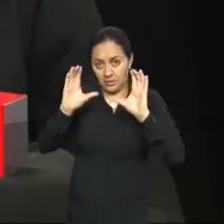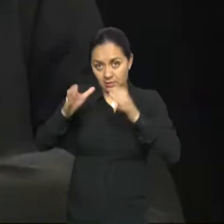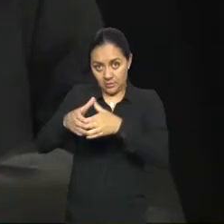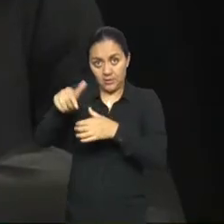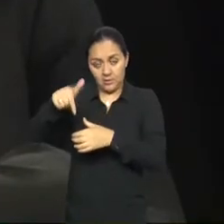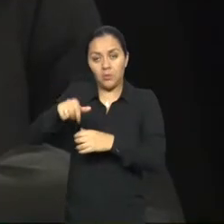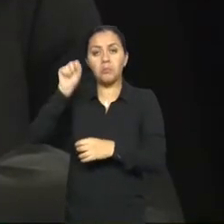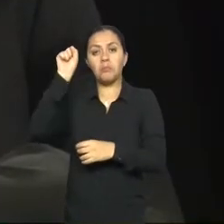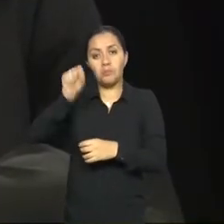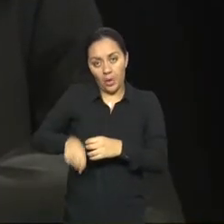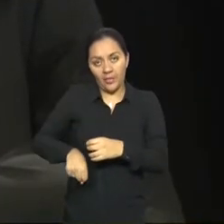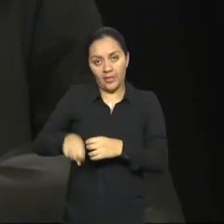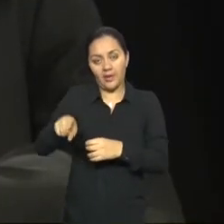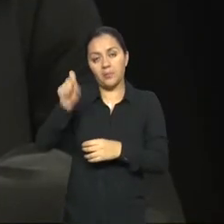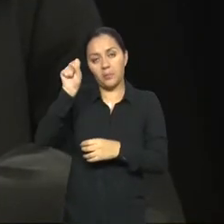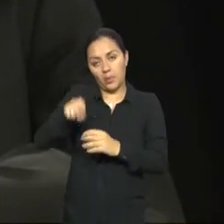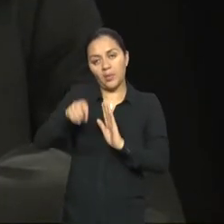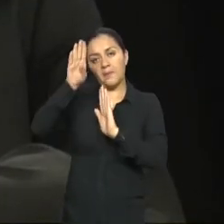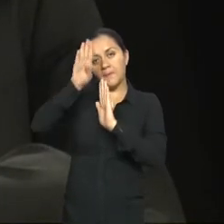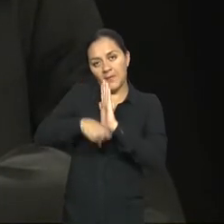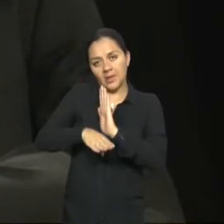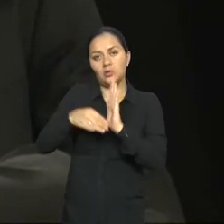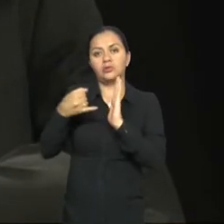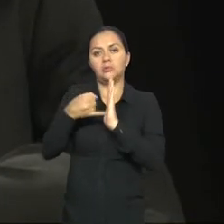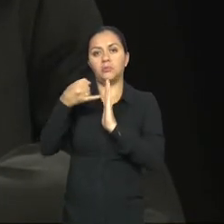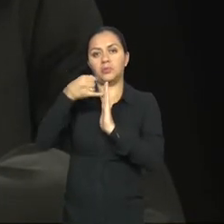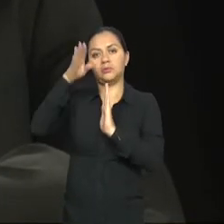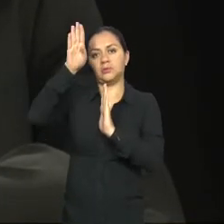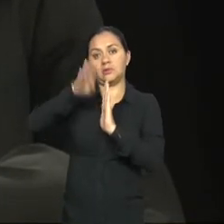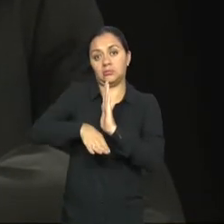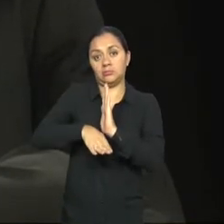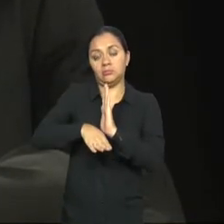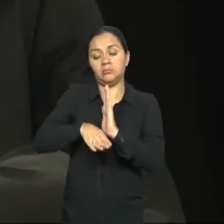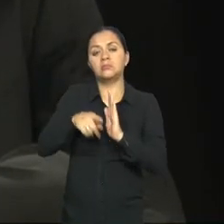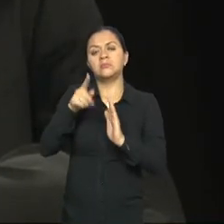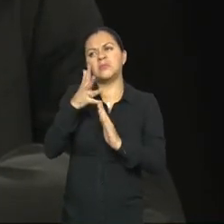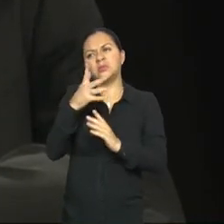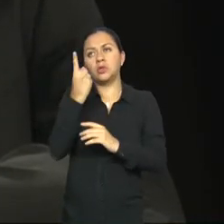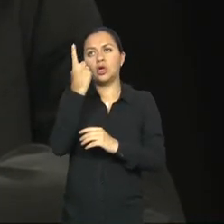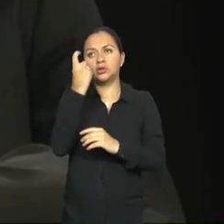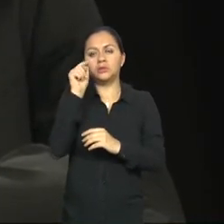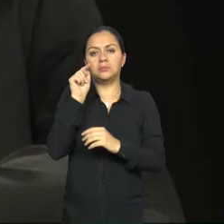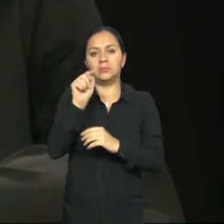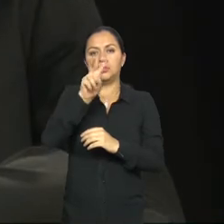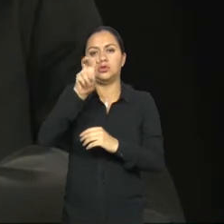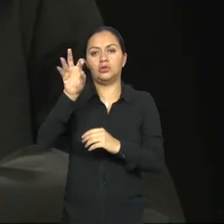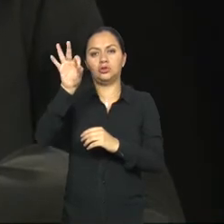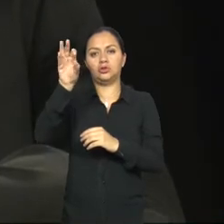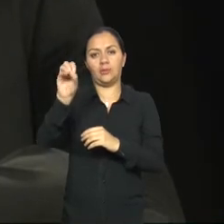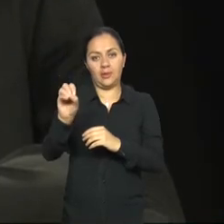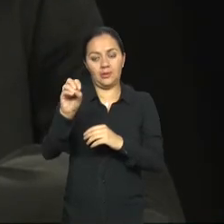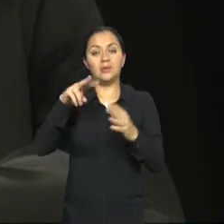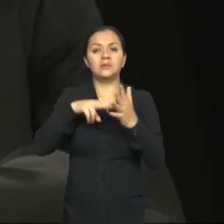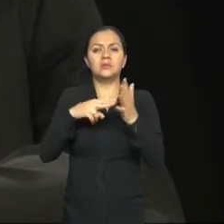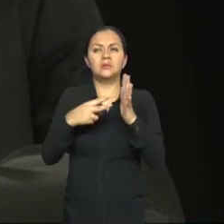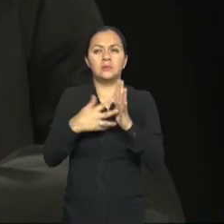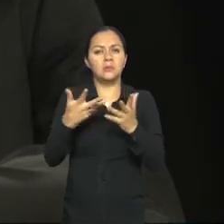poderse deducir de su impuesto a la renta dos veces esta fracción básica de $11,290, que esto da un total